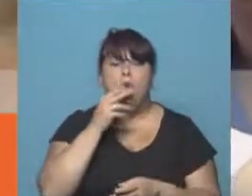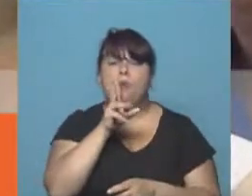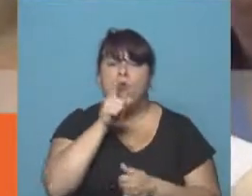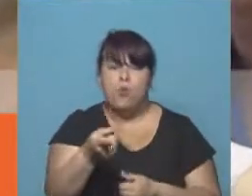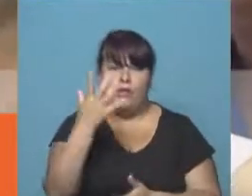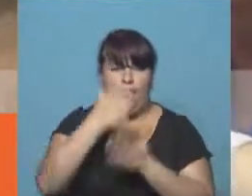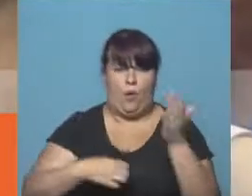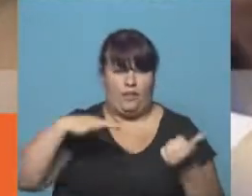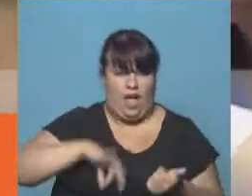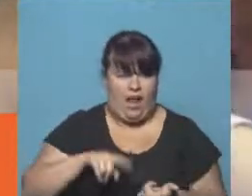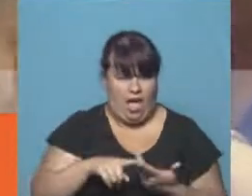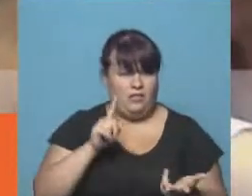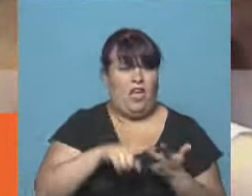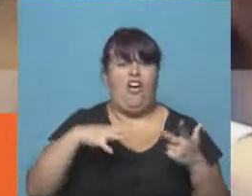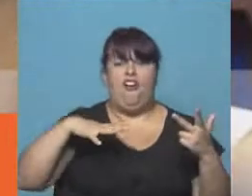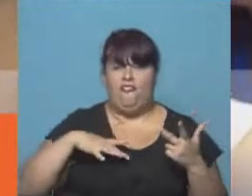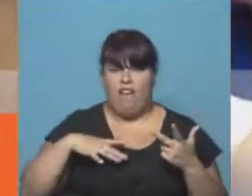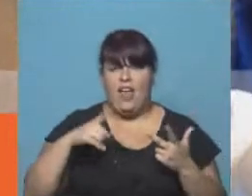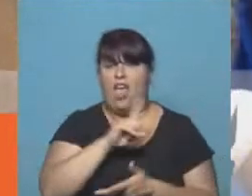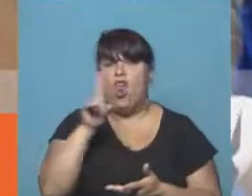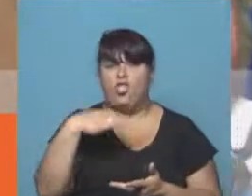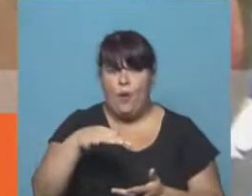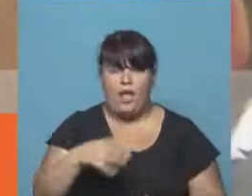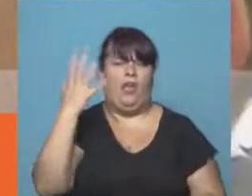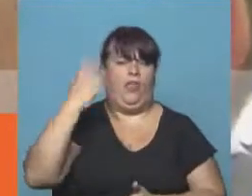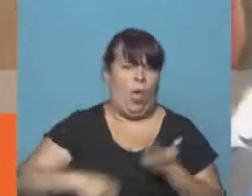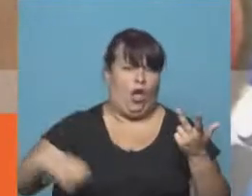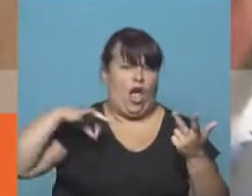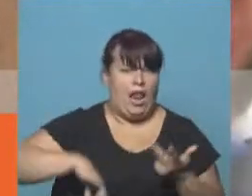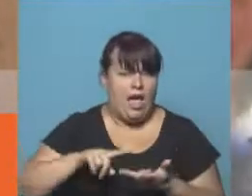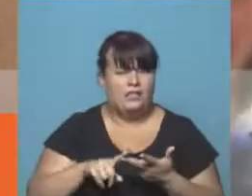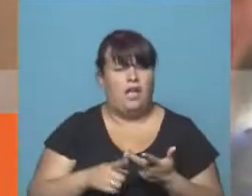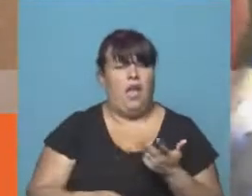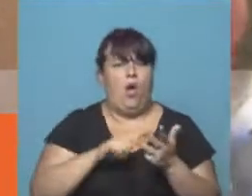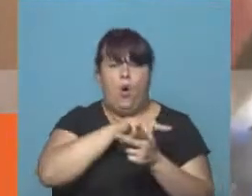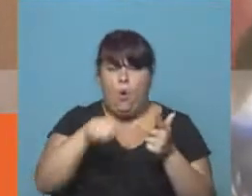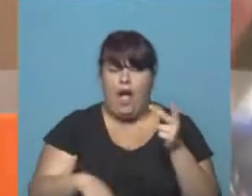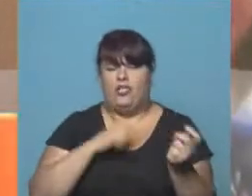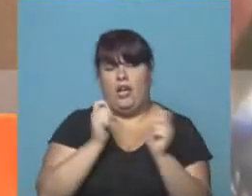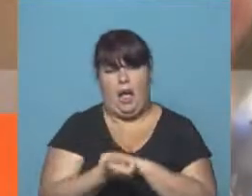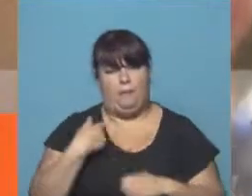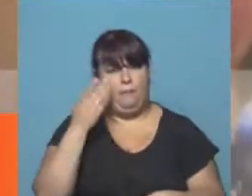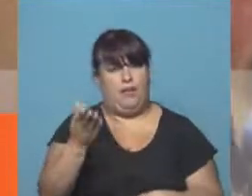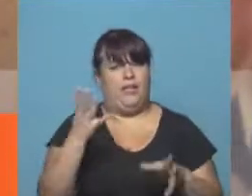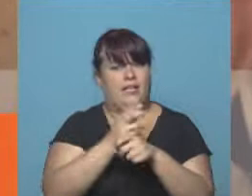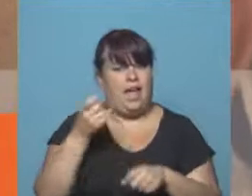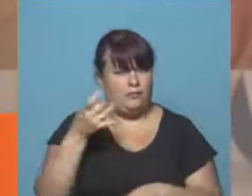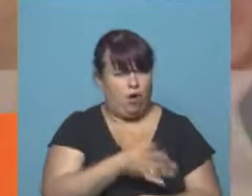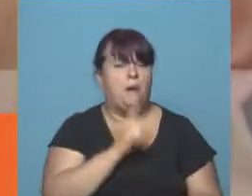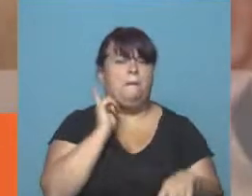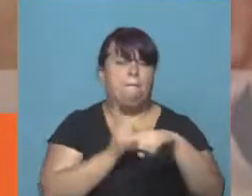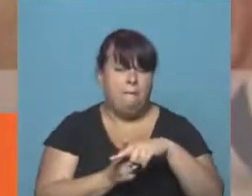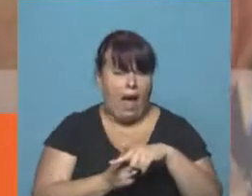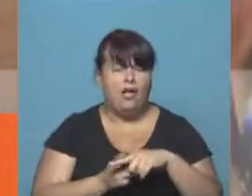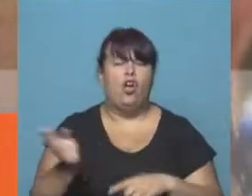le cuentan ganancias. Los feriados, que no son obligatorios, le cuentan ganancias. Son las 4 modificaciones que está pidiendo el transporte, más